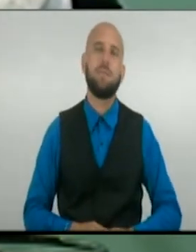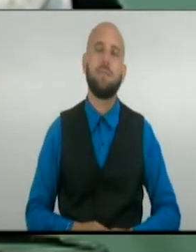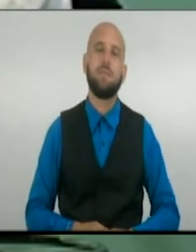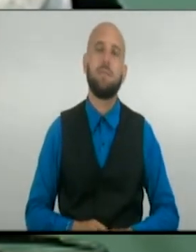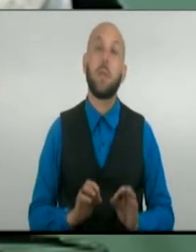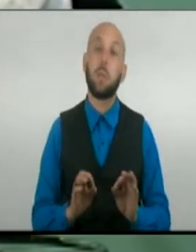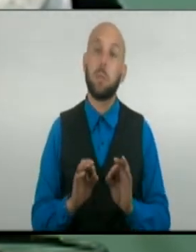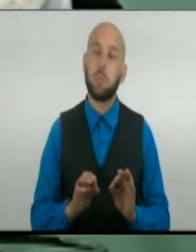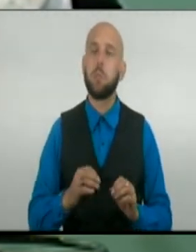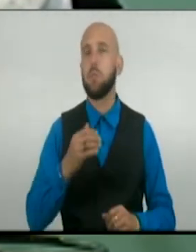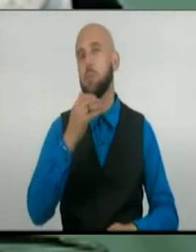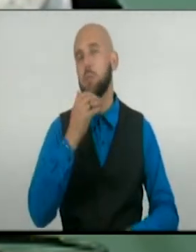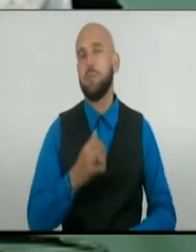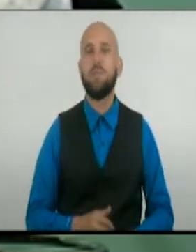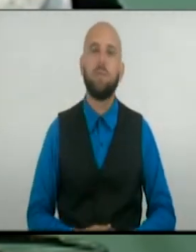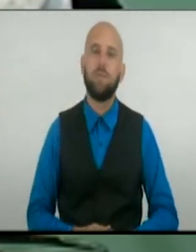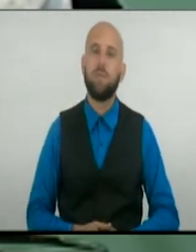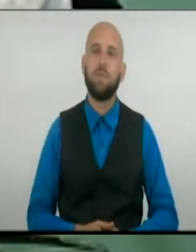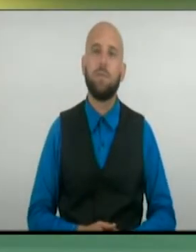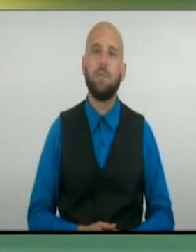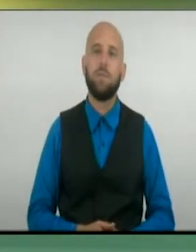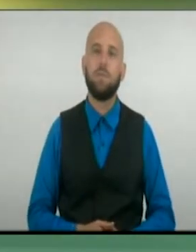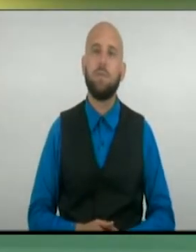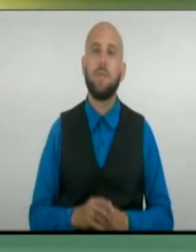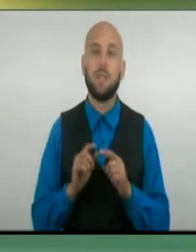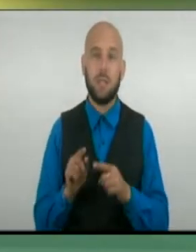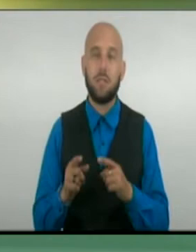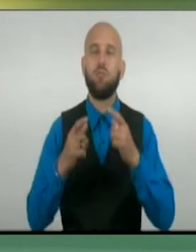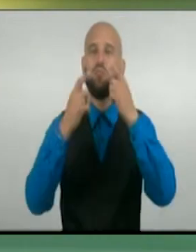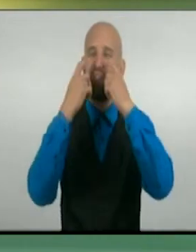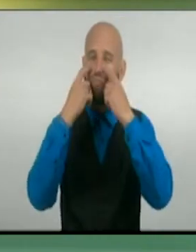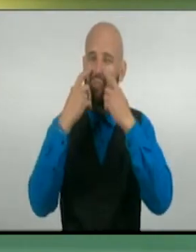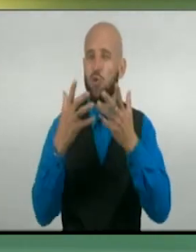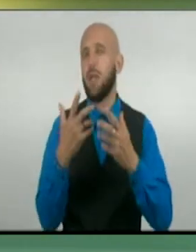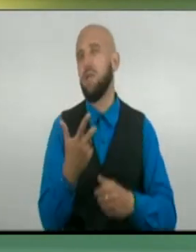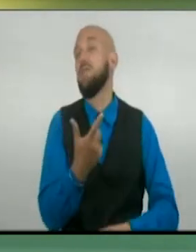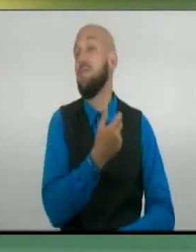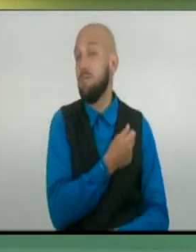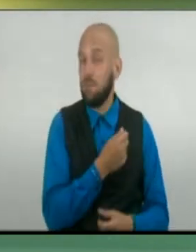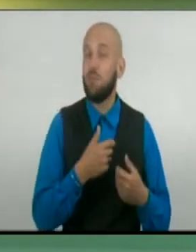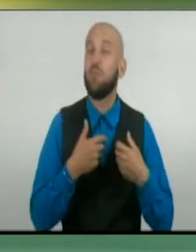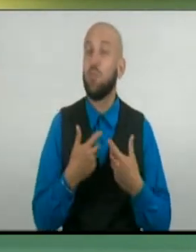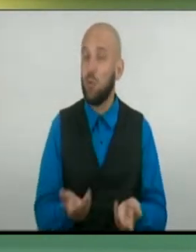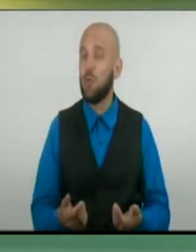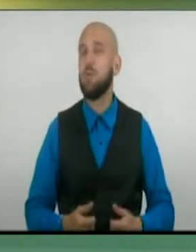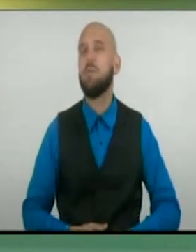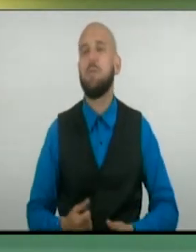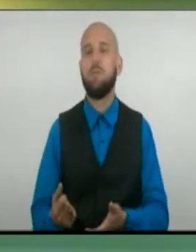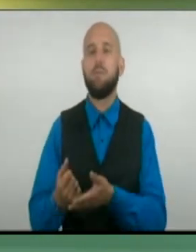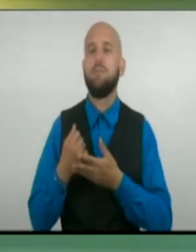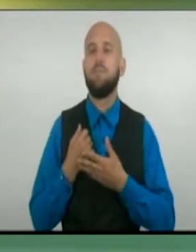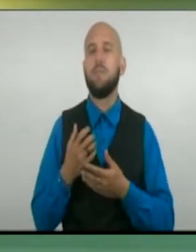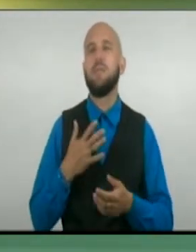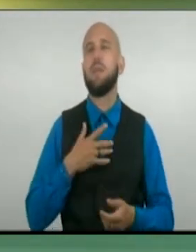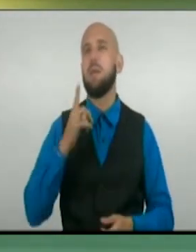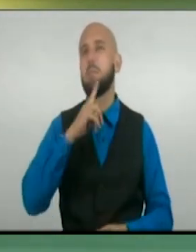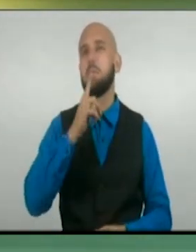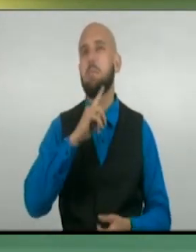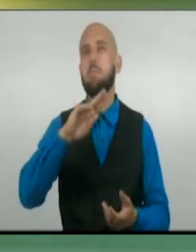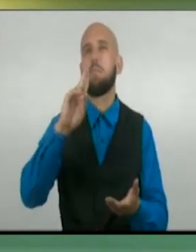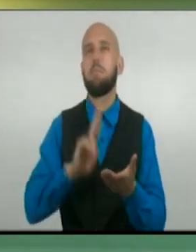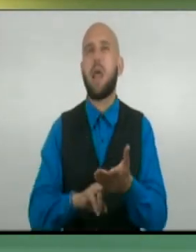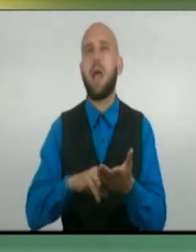donación voluntaria eso también una de las importancia de estar vacunado que obtenemos de ese plazo porque todos estamos inmunizados